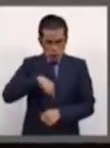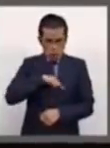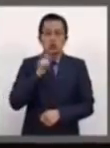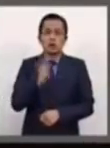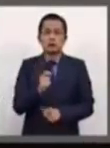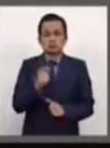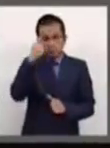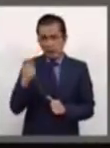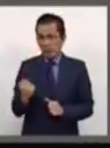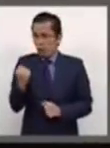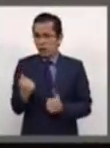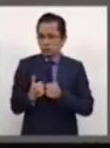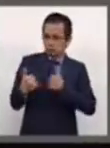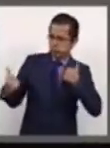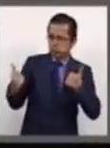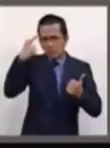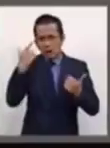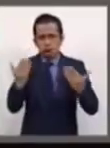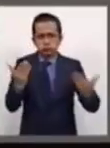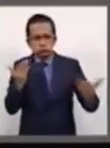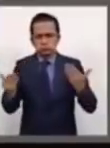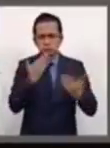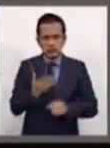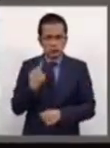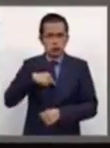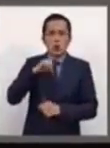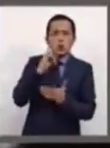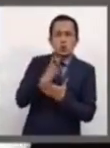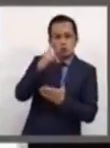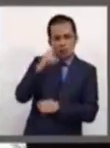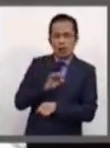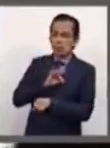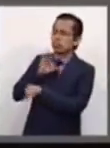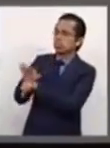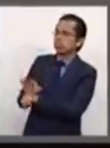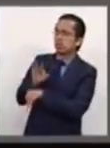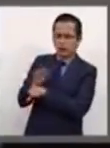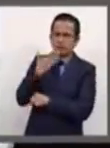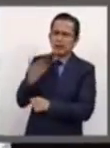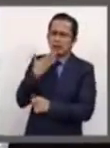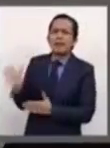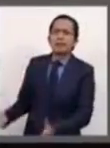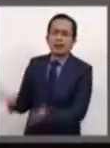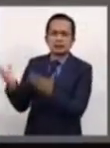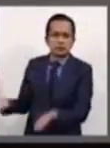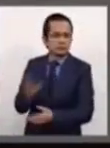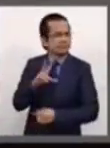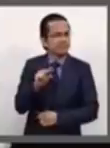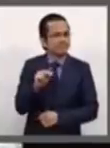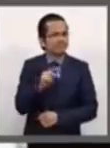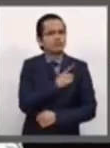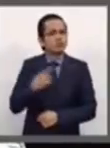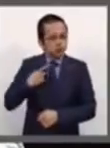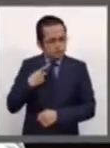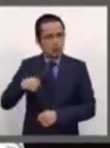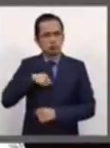somos. Para eso estamos. No estamos nada más para arropar y para pasar todo. También estamos para hacer un